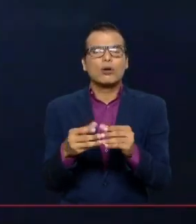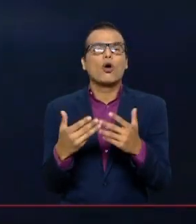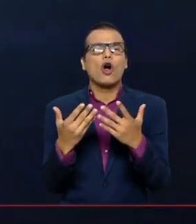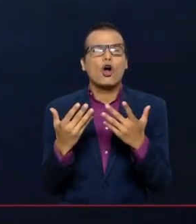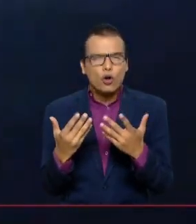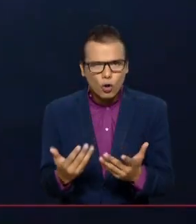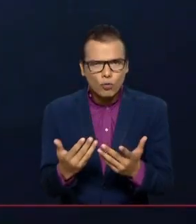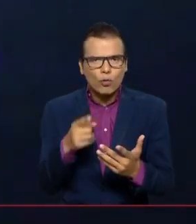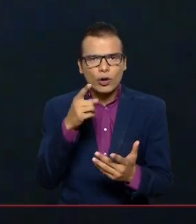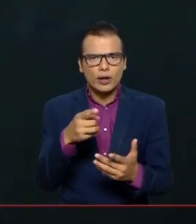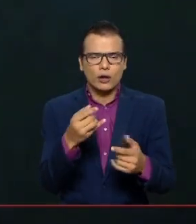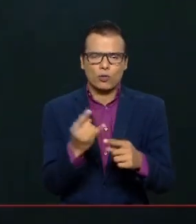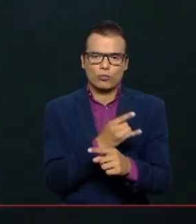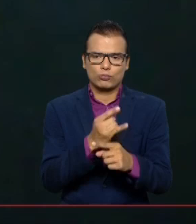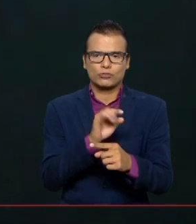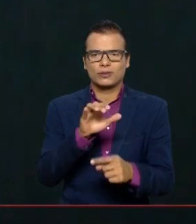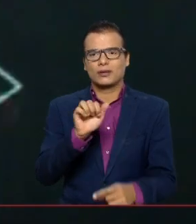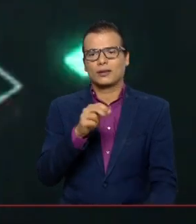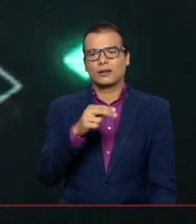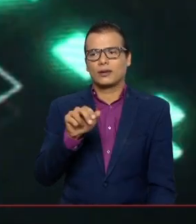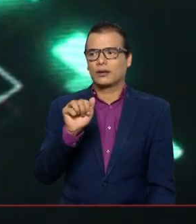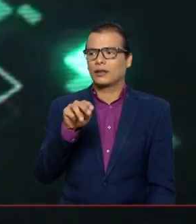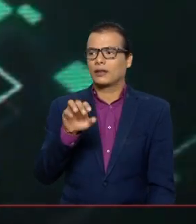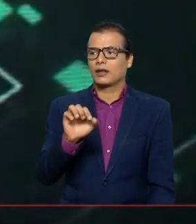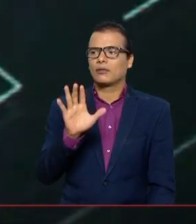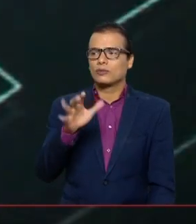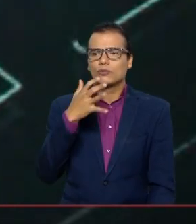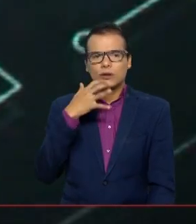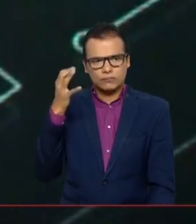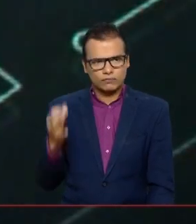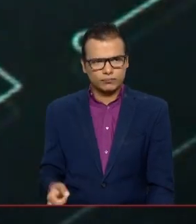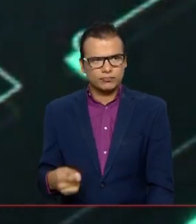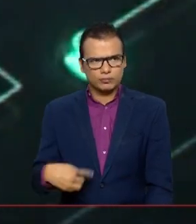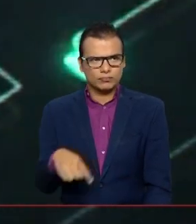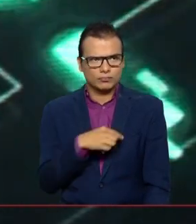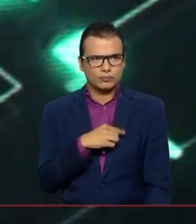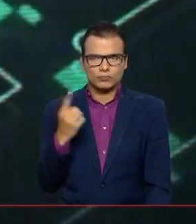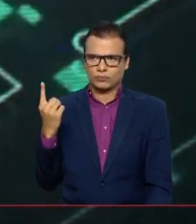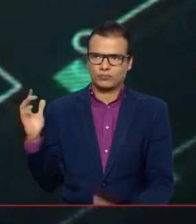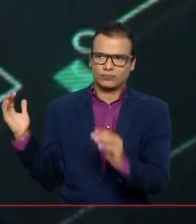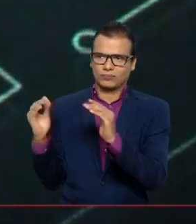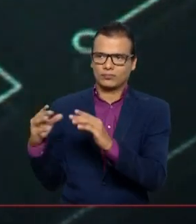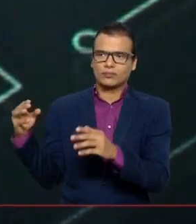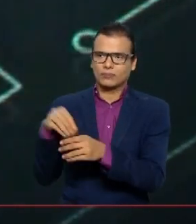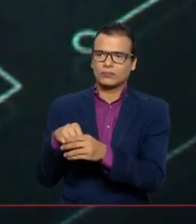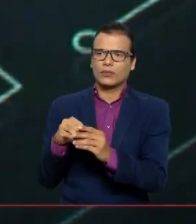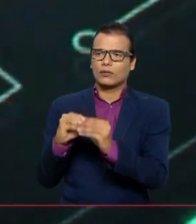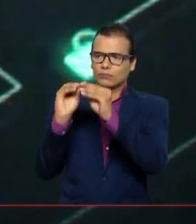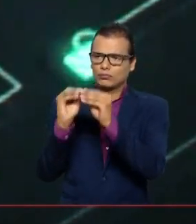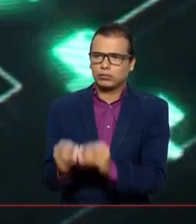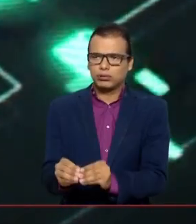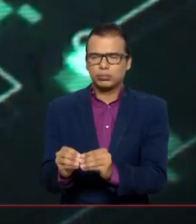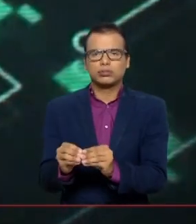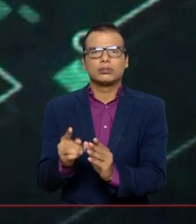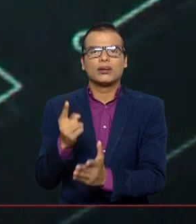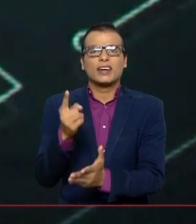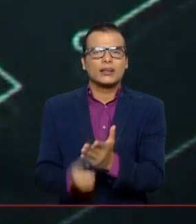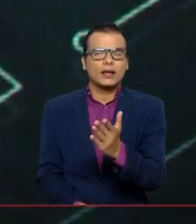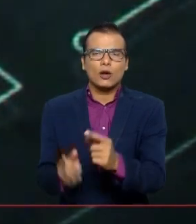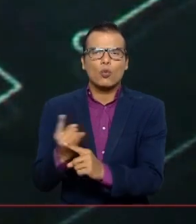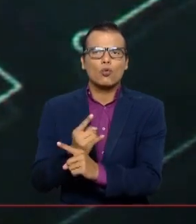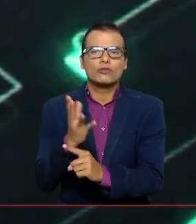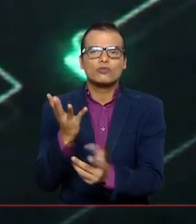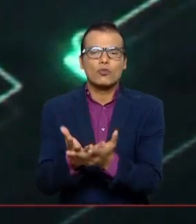sí correcto creamos diseñamos y construimos la primera casaa Colombia y